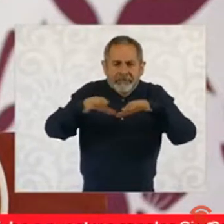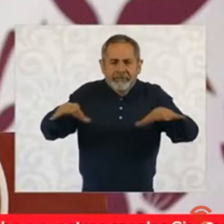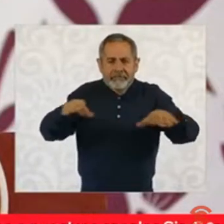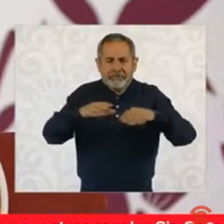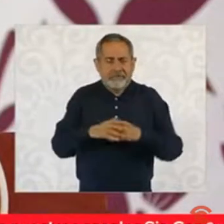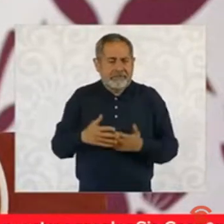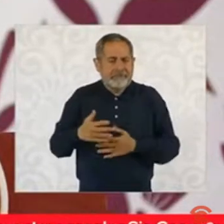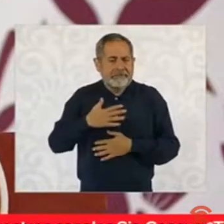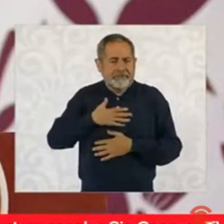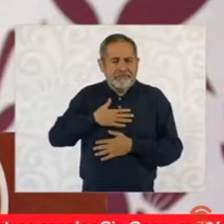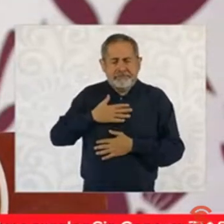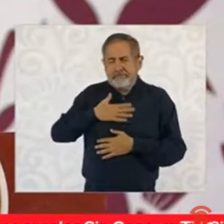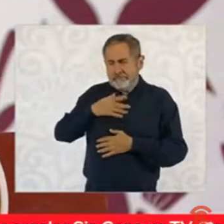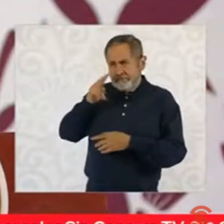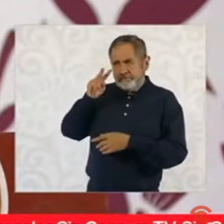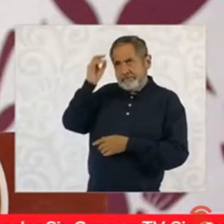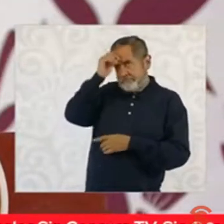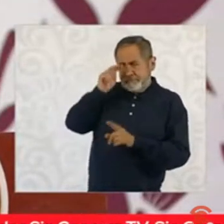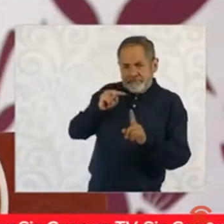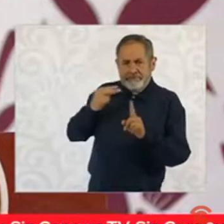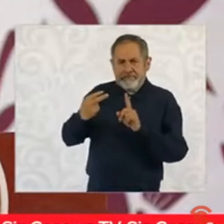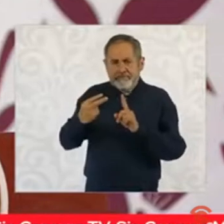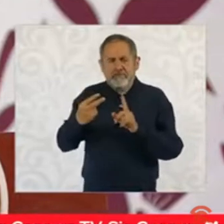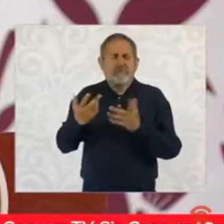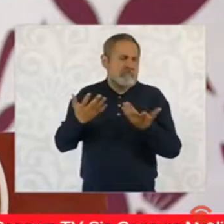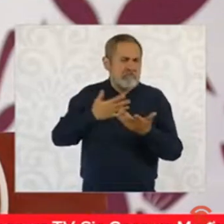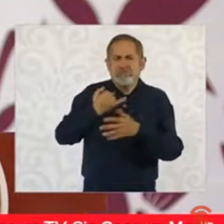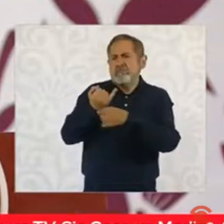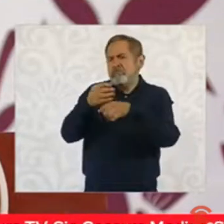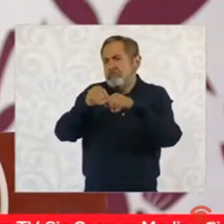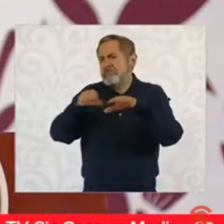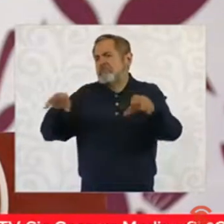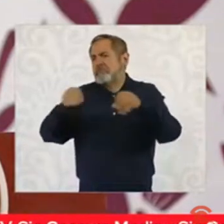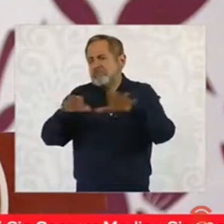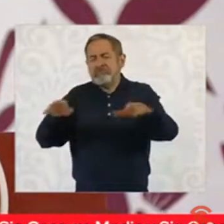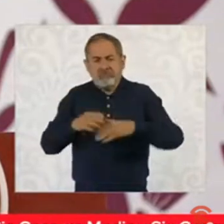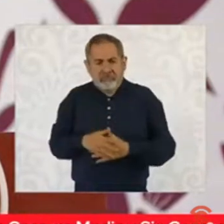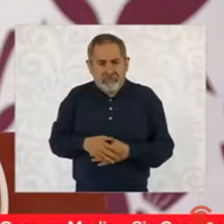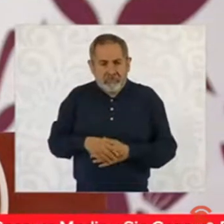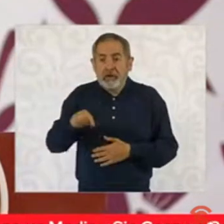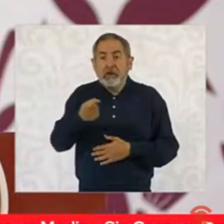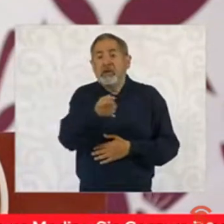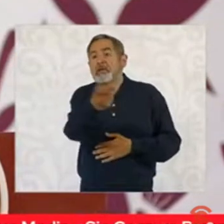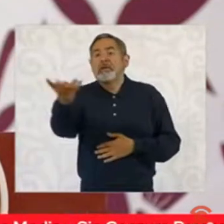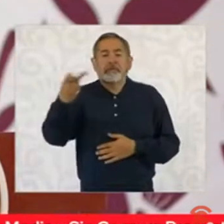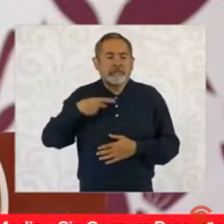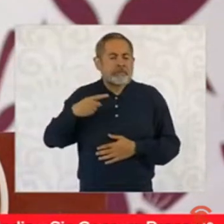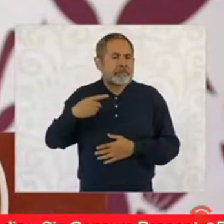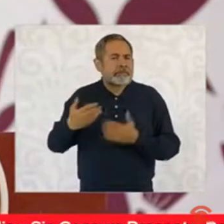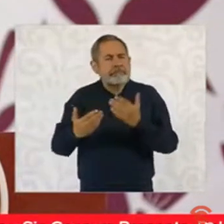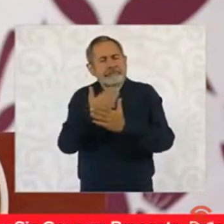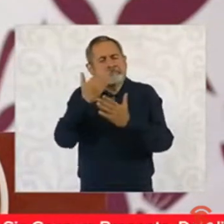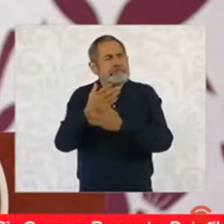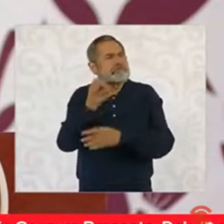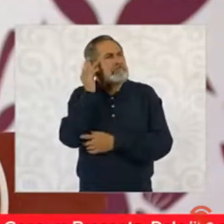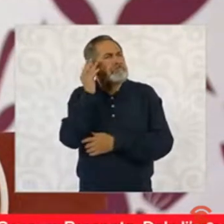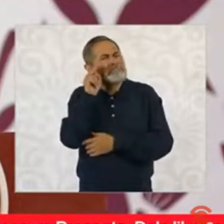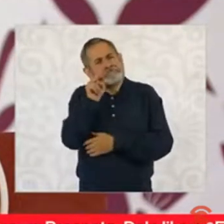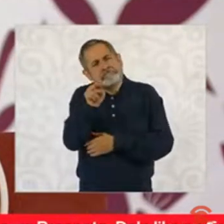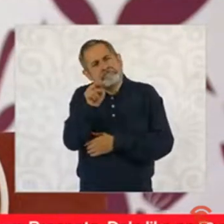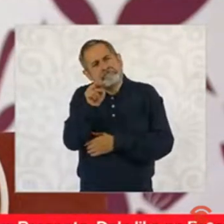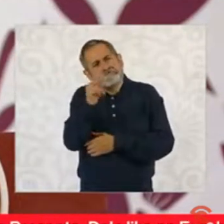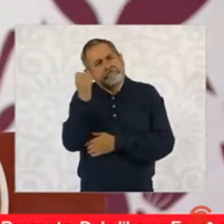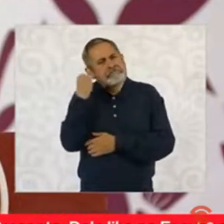desde los distintos puntos de vista, y que el que escucha la mañanera, el que lee